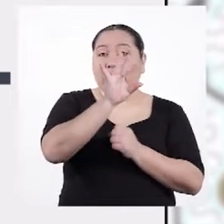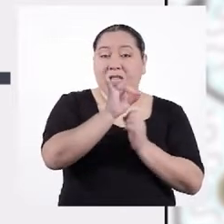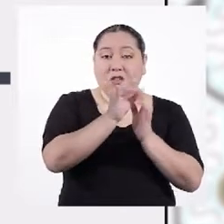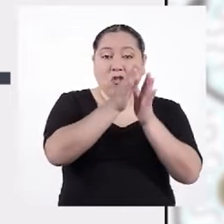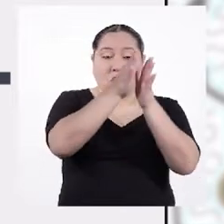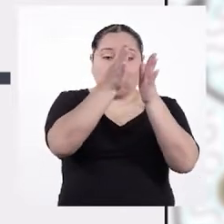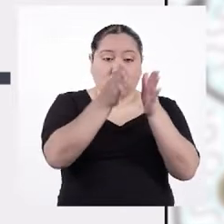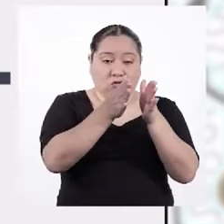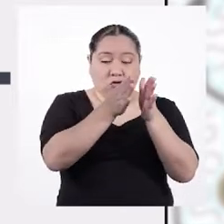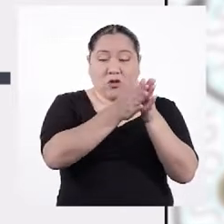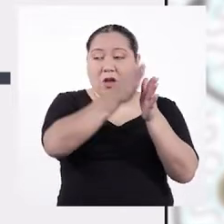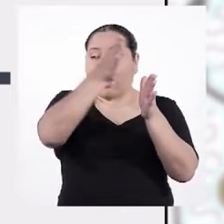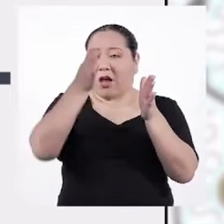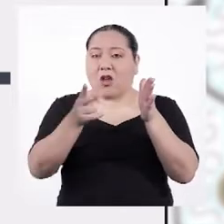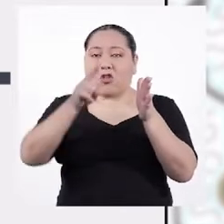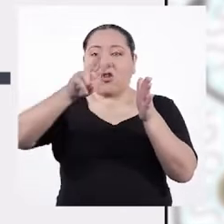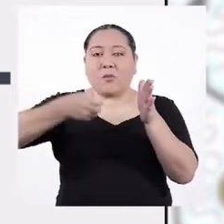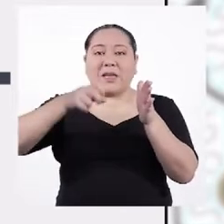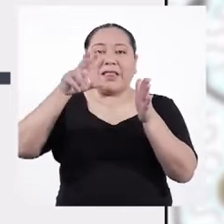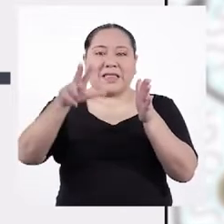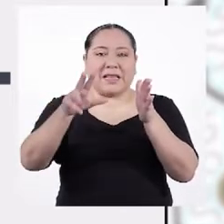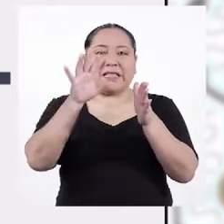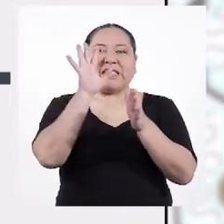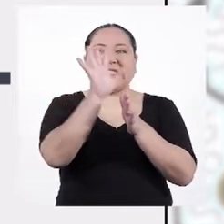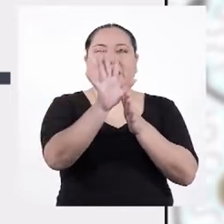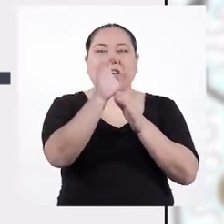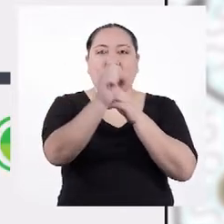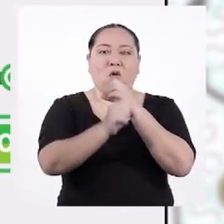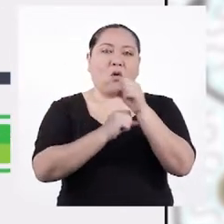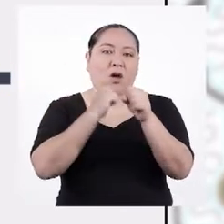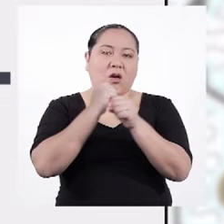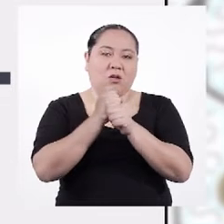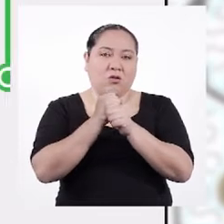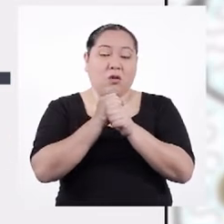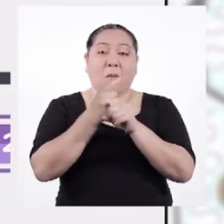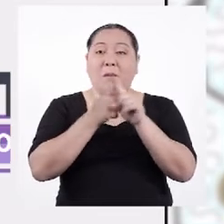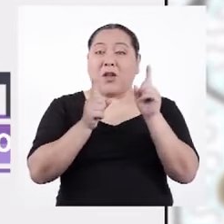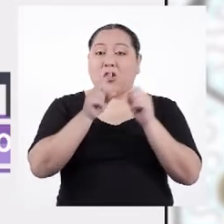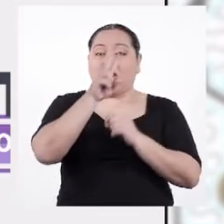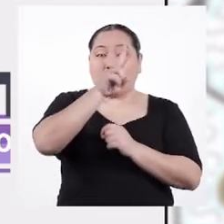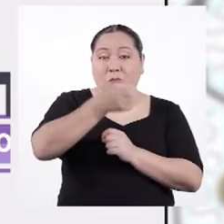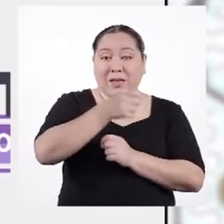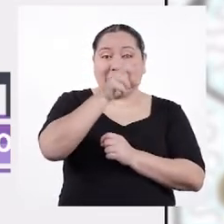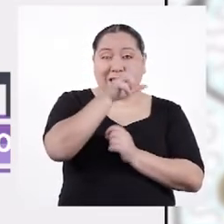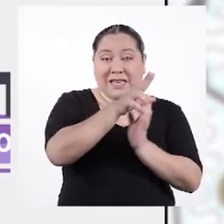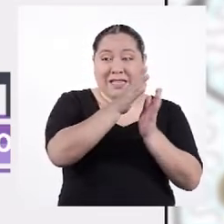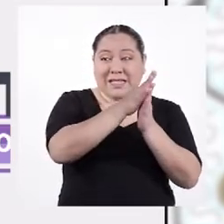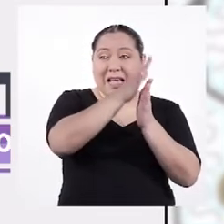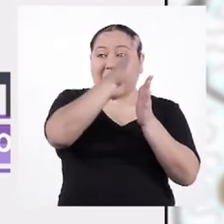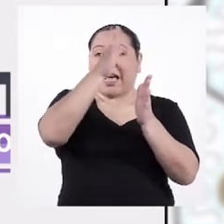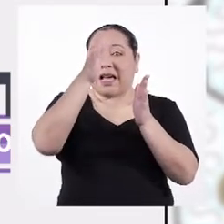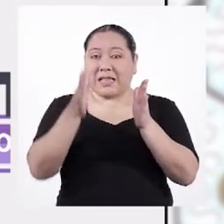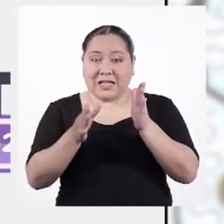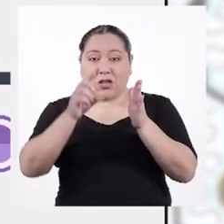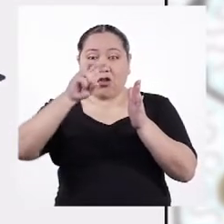2003 hay nuevamente 5 años, pero del 2003 al 2010 hay 7 años y del 2010